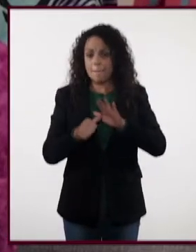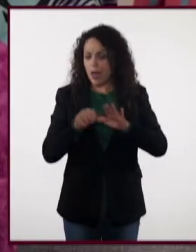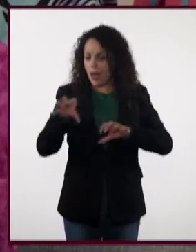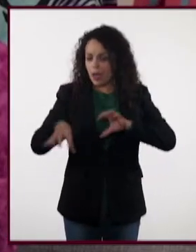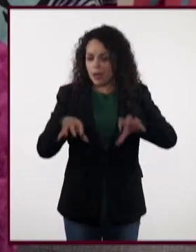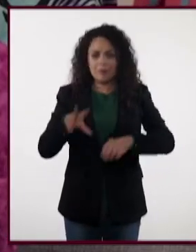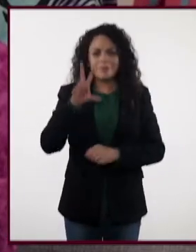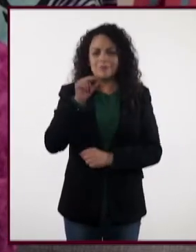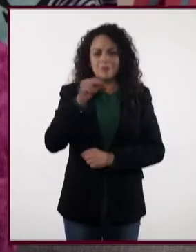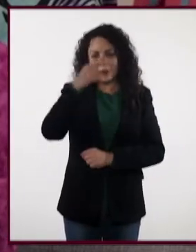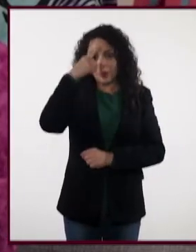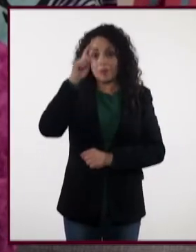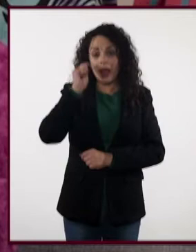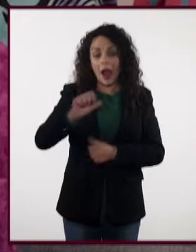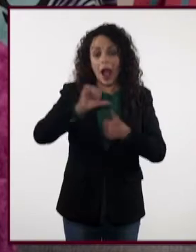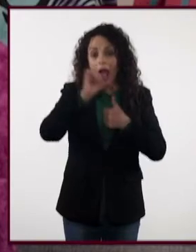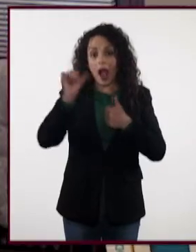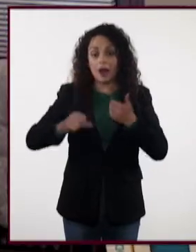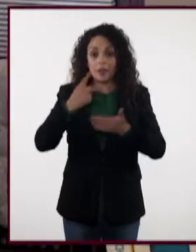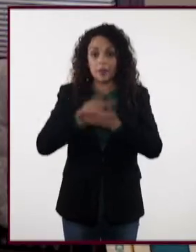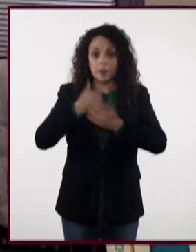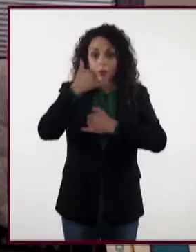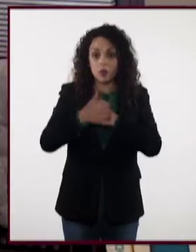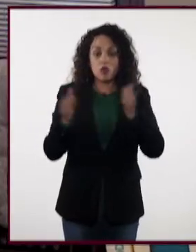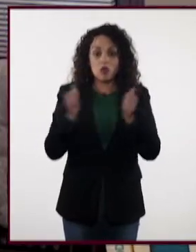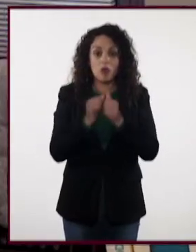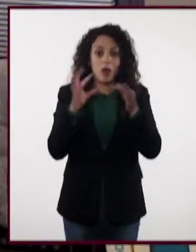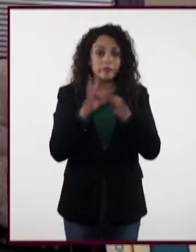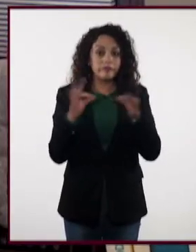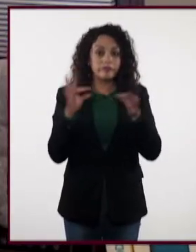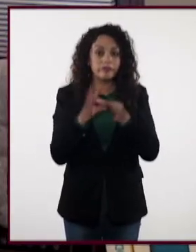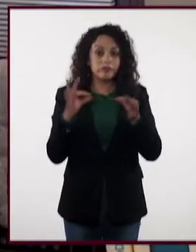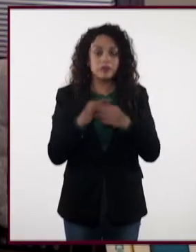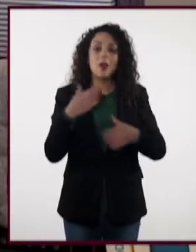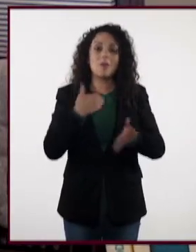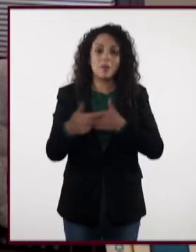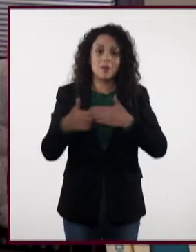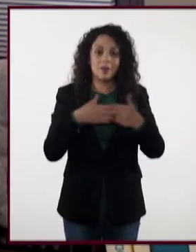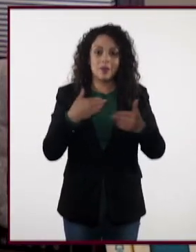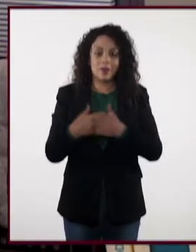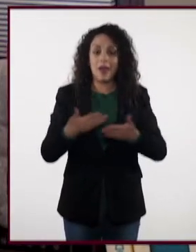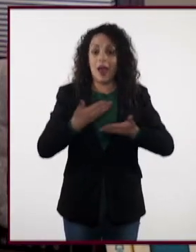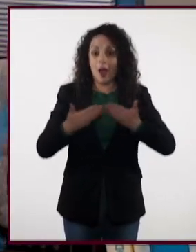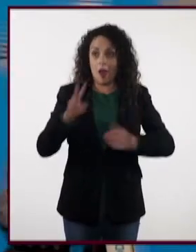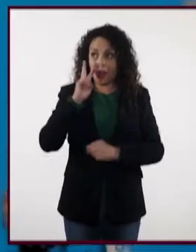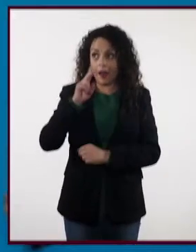proyectos artísticos con un discurso moderno. Vamos a escuchar a una artista bordadora.